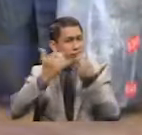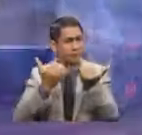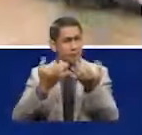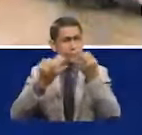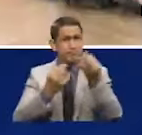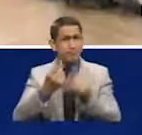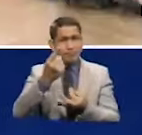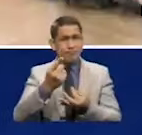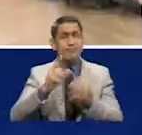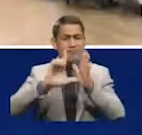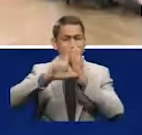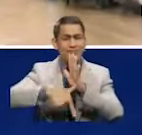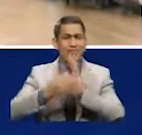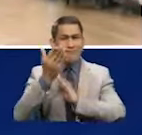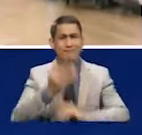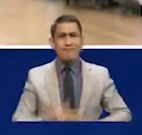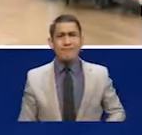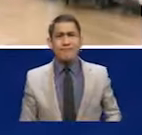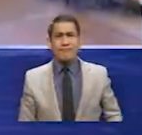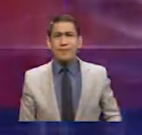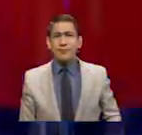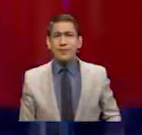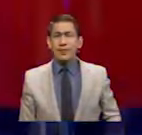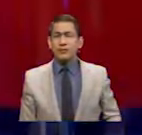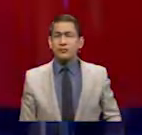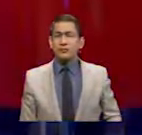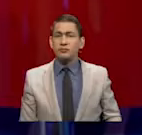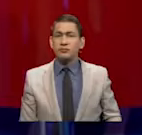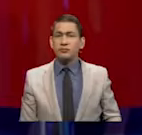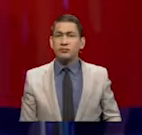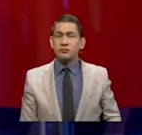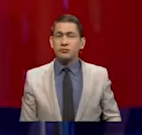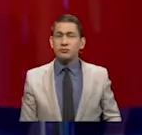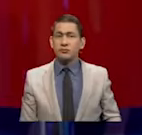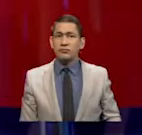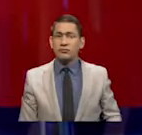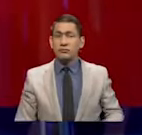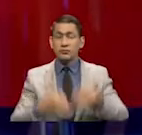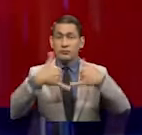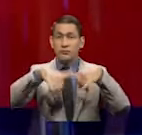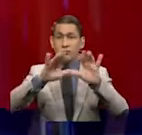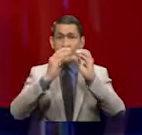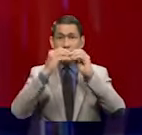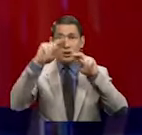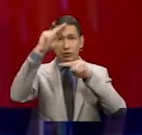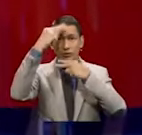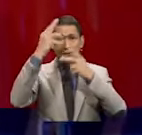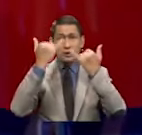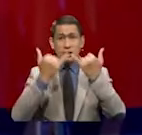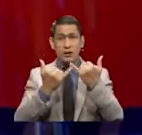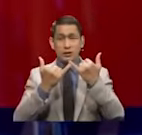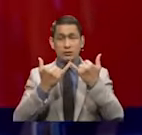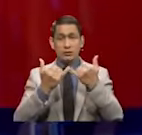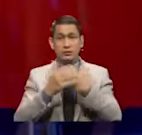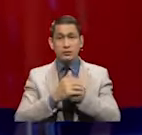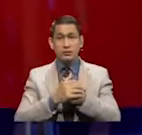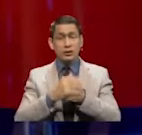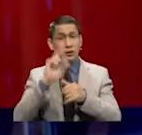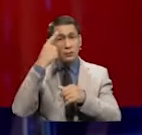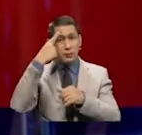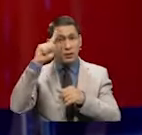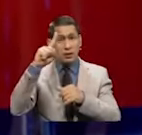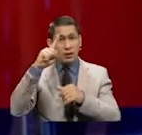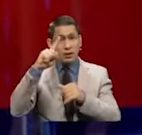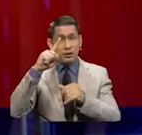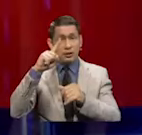lo contaremos más adelante. Muchísimas gracias, Aileen. Seguimos con más noticias. Atención, porque para evitar el incremento